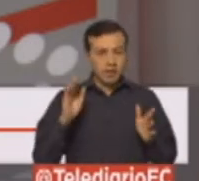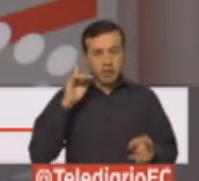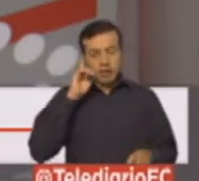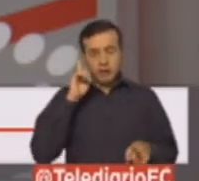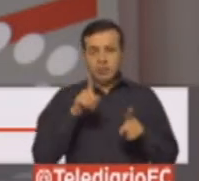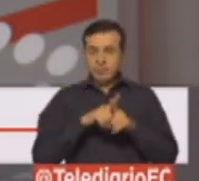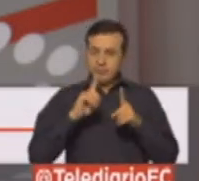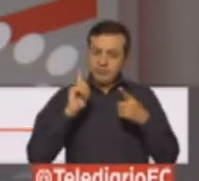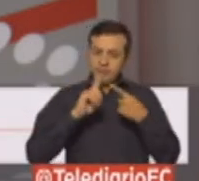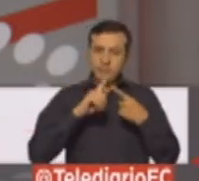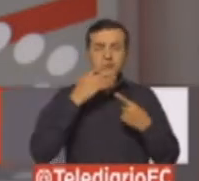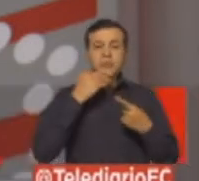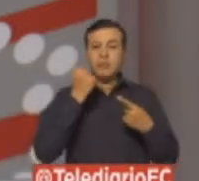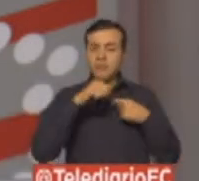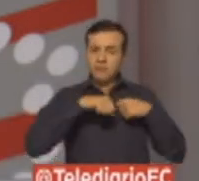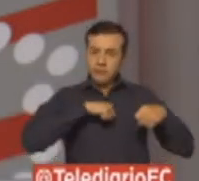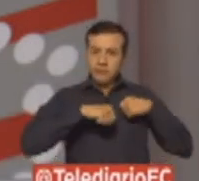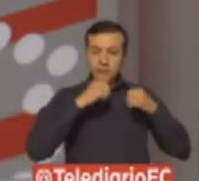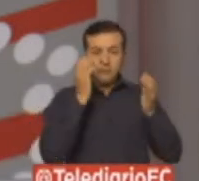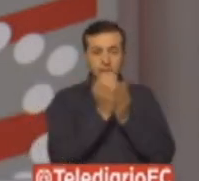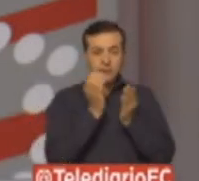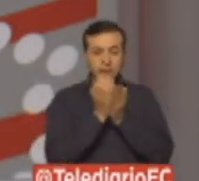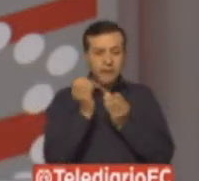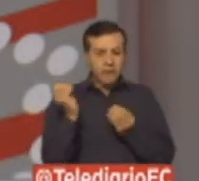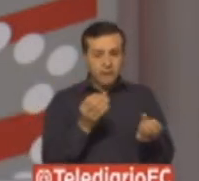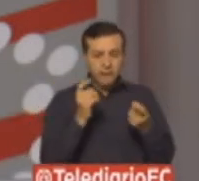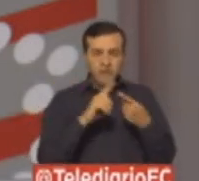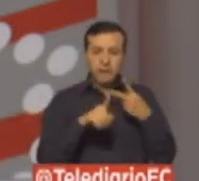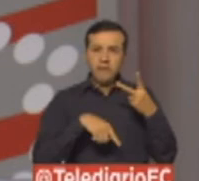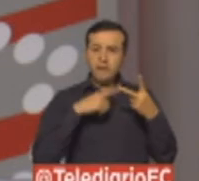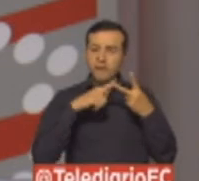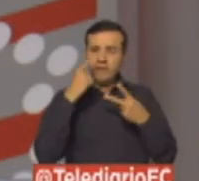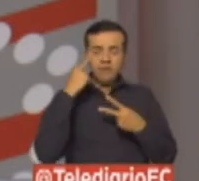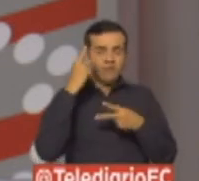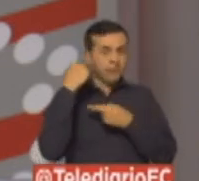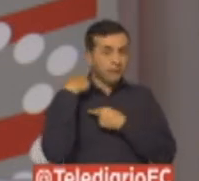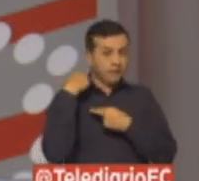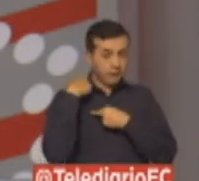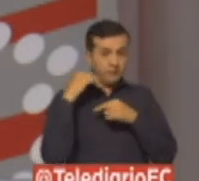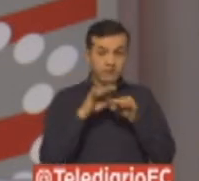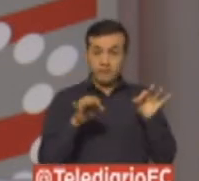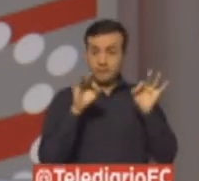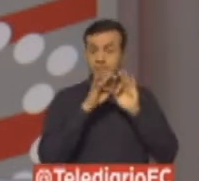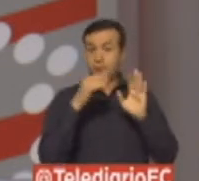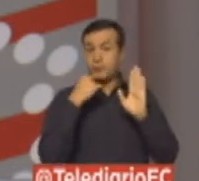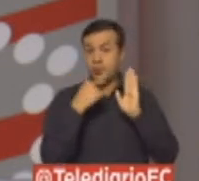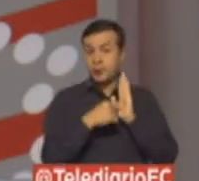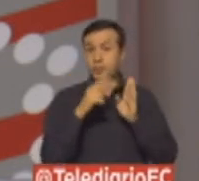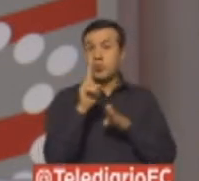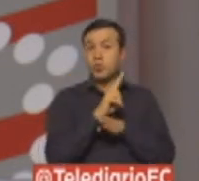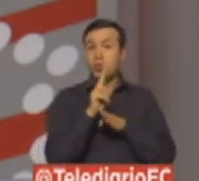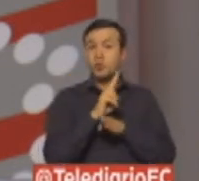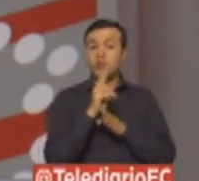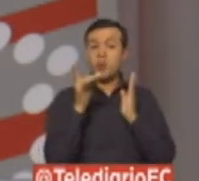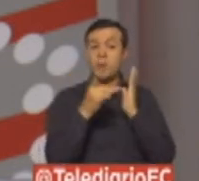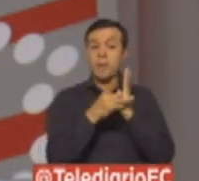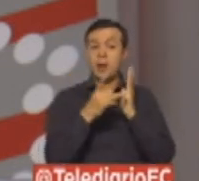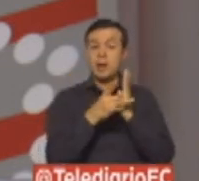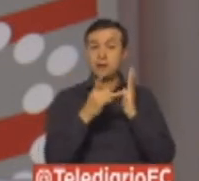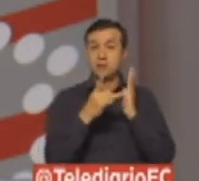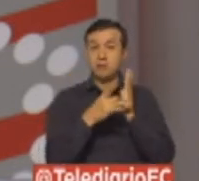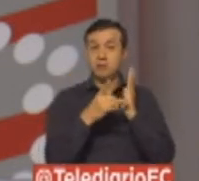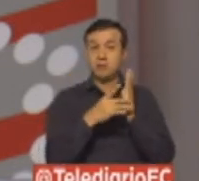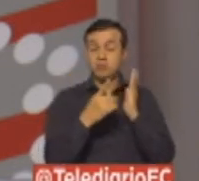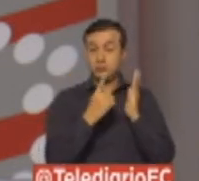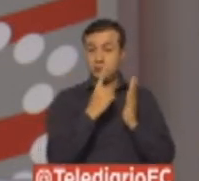que permita uno una mejor gestión de desechos mayor responsabilidad por ejemplo en el uso de nuestros plásticos de un